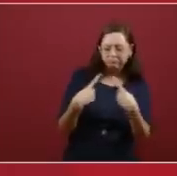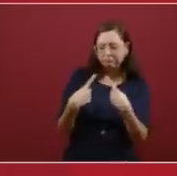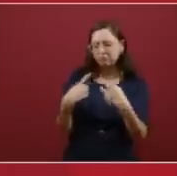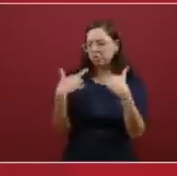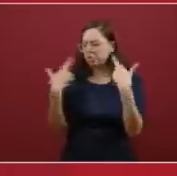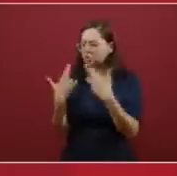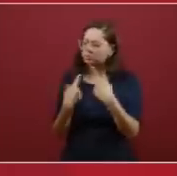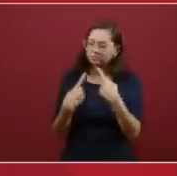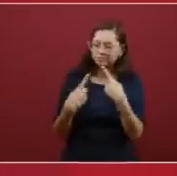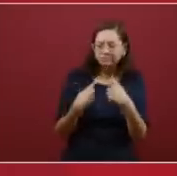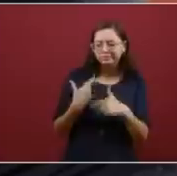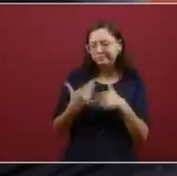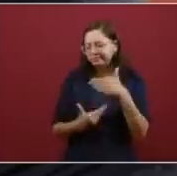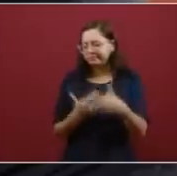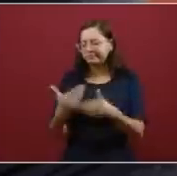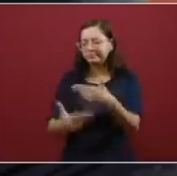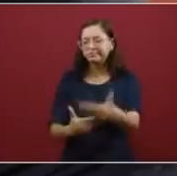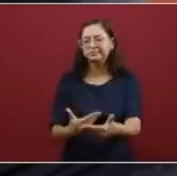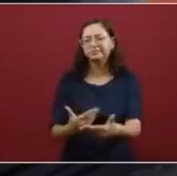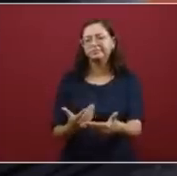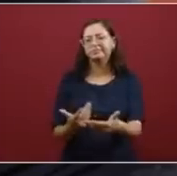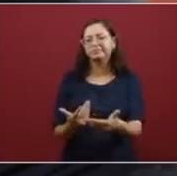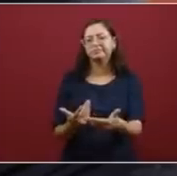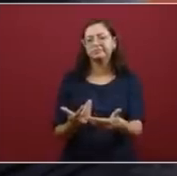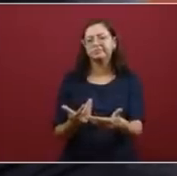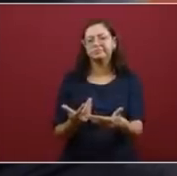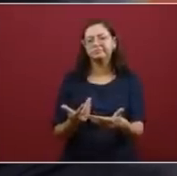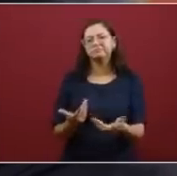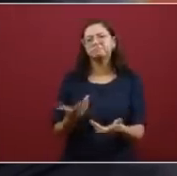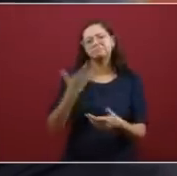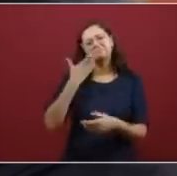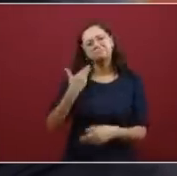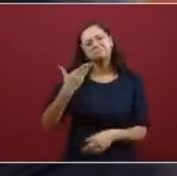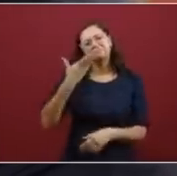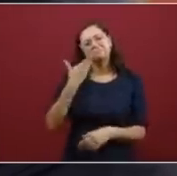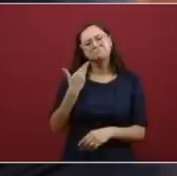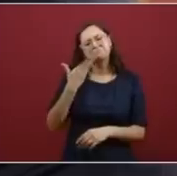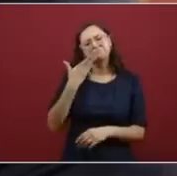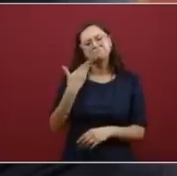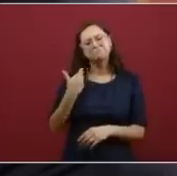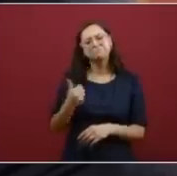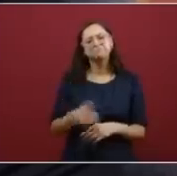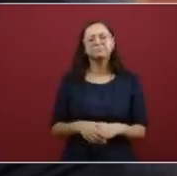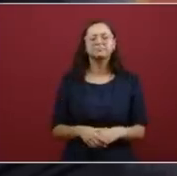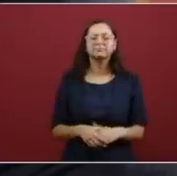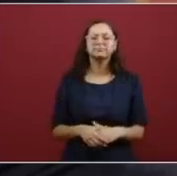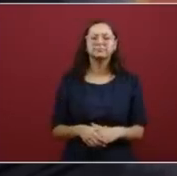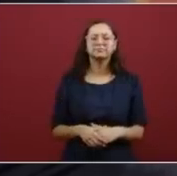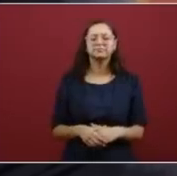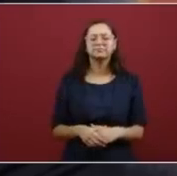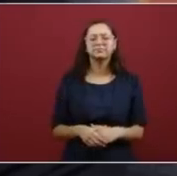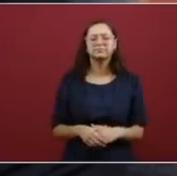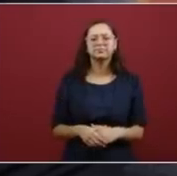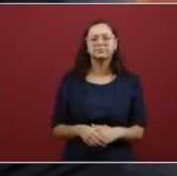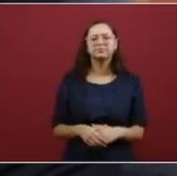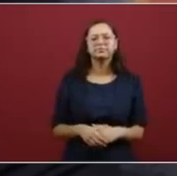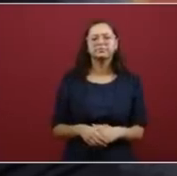asunto de manera amistosa. Hay